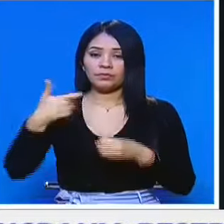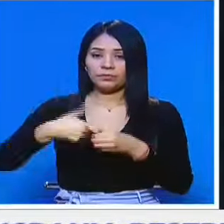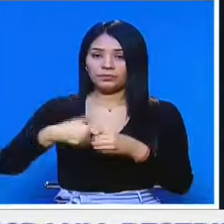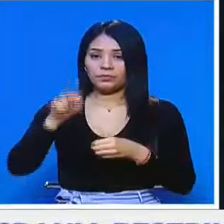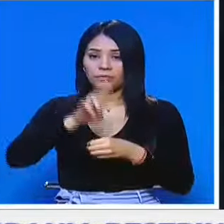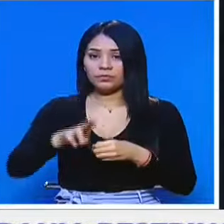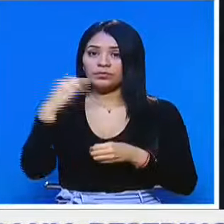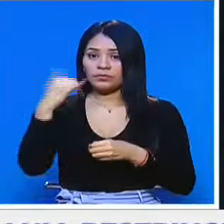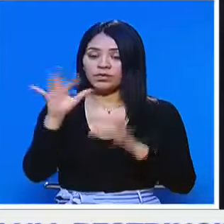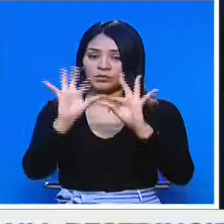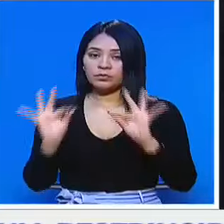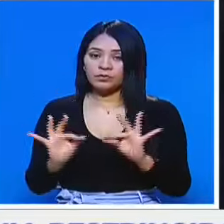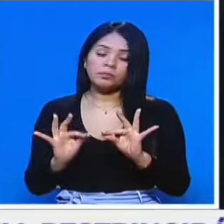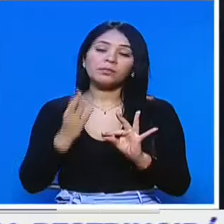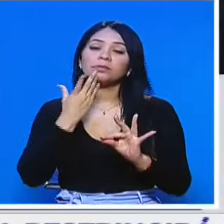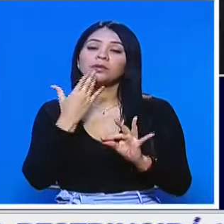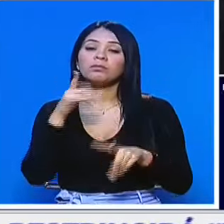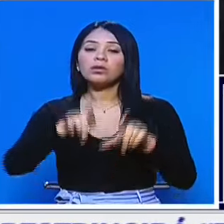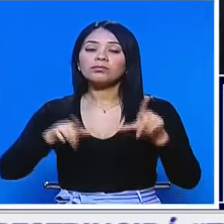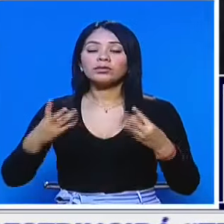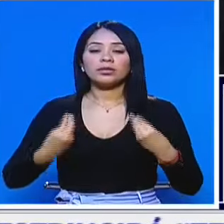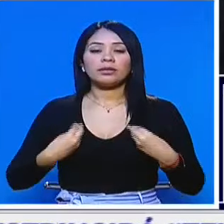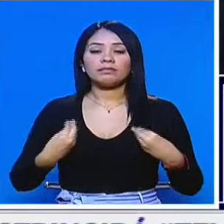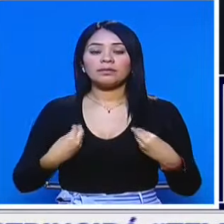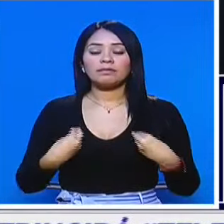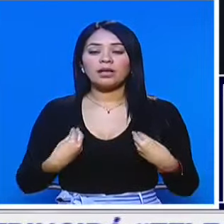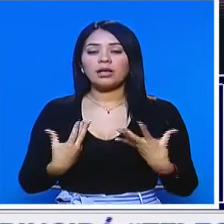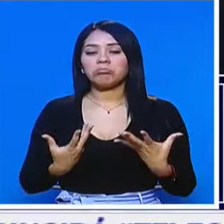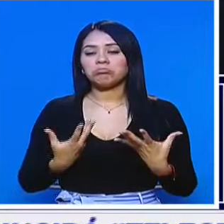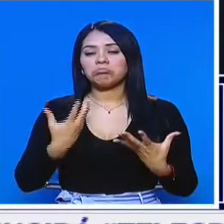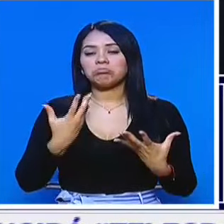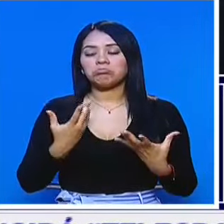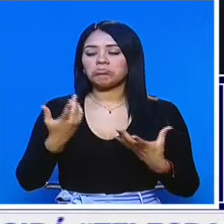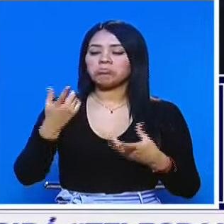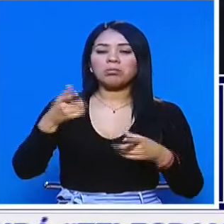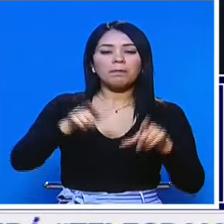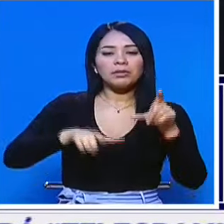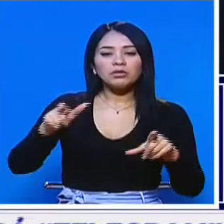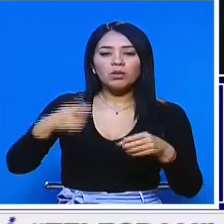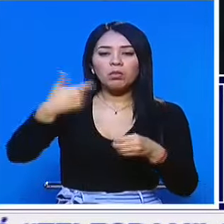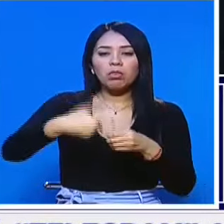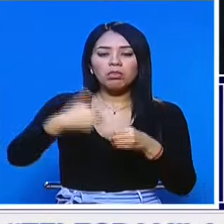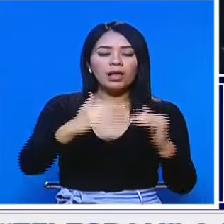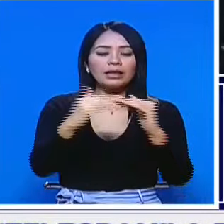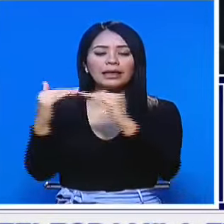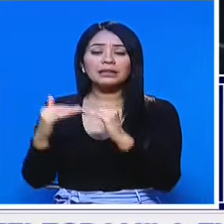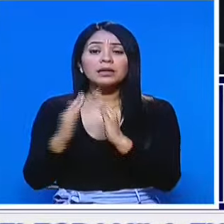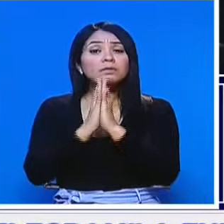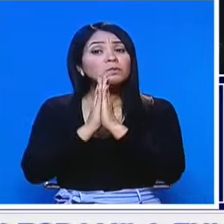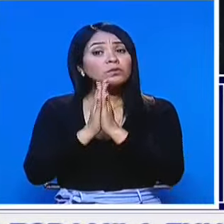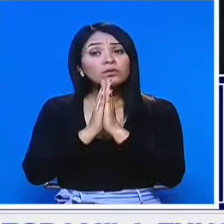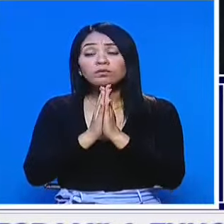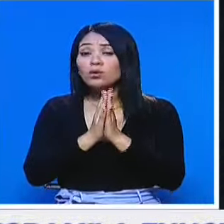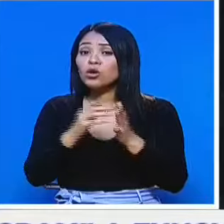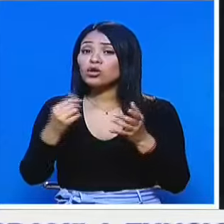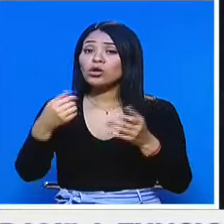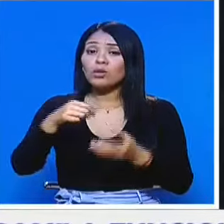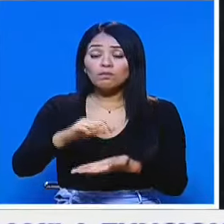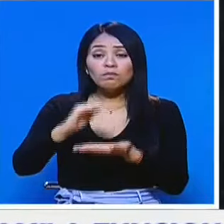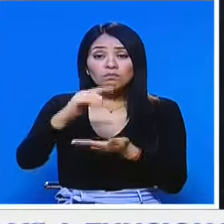Los manejadores de cilindro, que son las personas que venden, que reparten las bombonas en nuestros hogares, por favor, no golpeen las